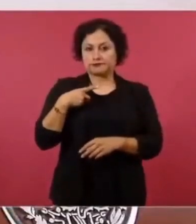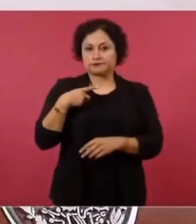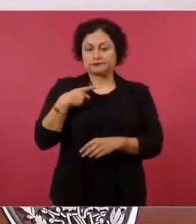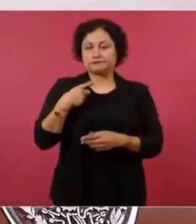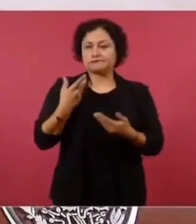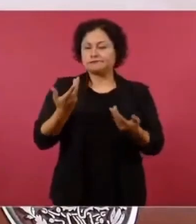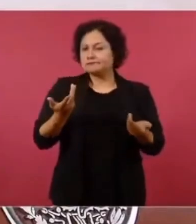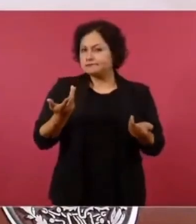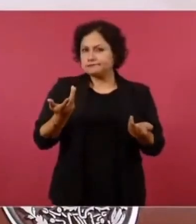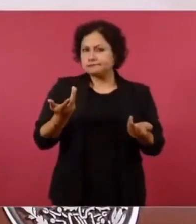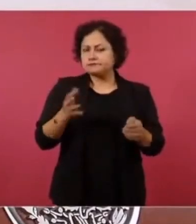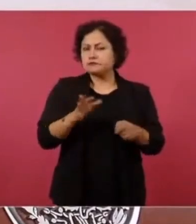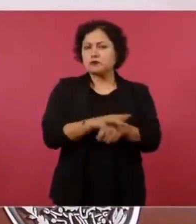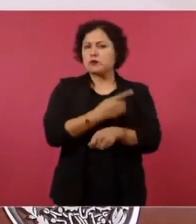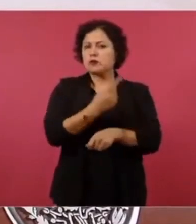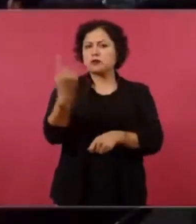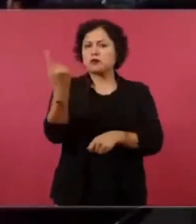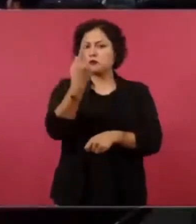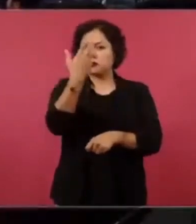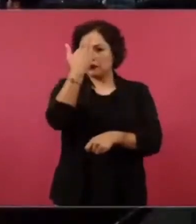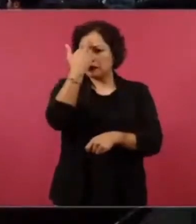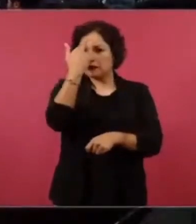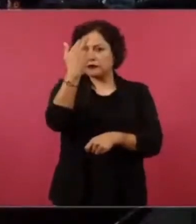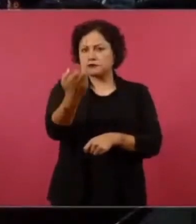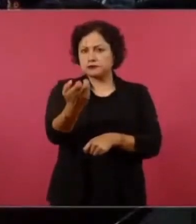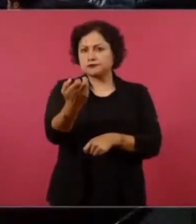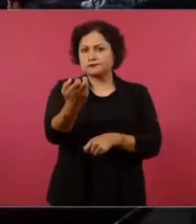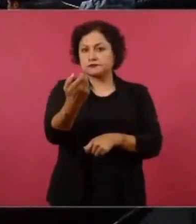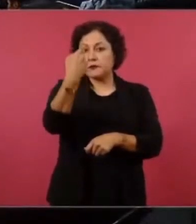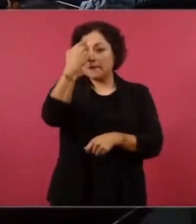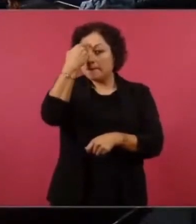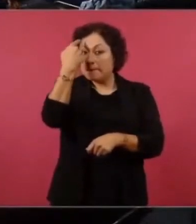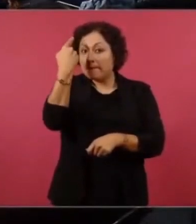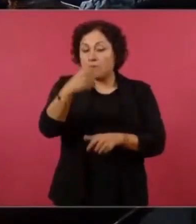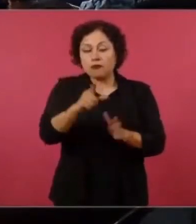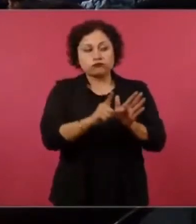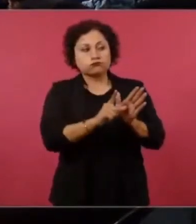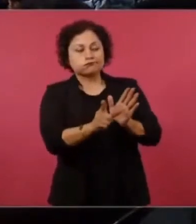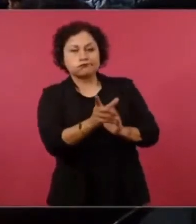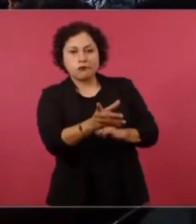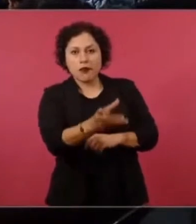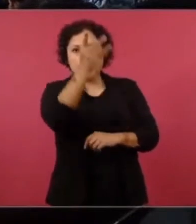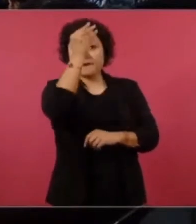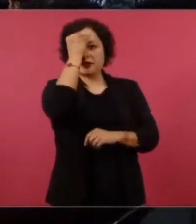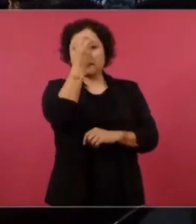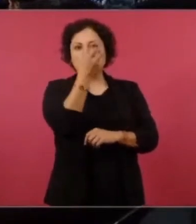es porque se debe buscar que no se repitan nunca más.